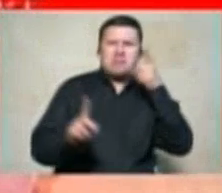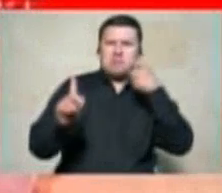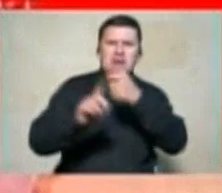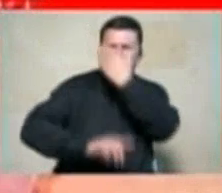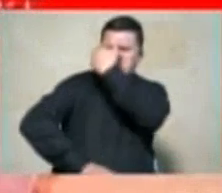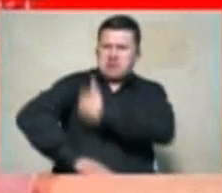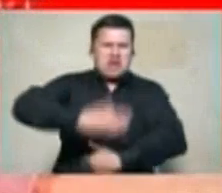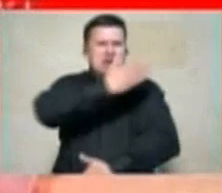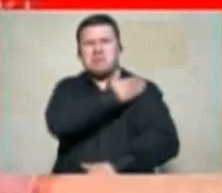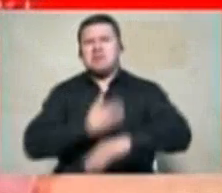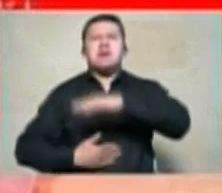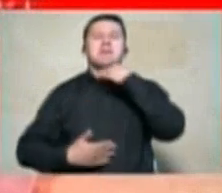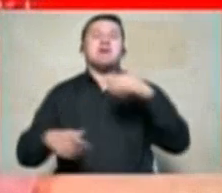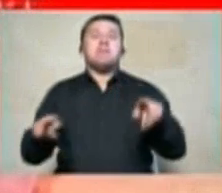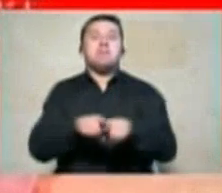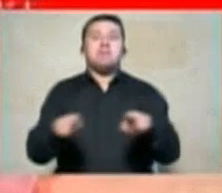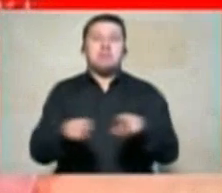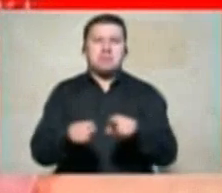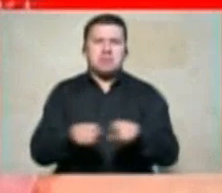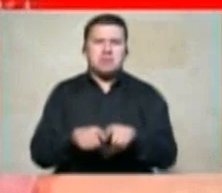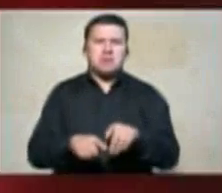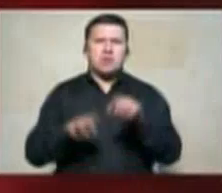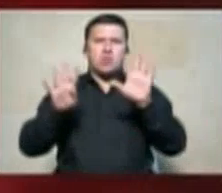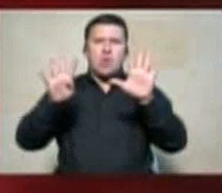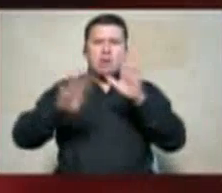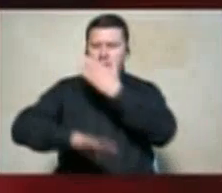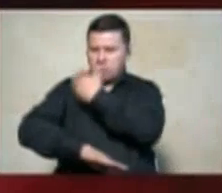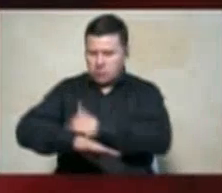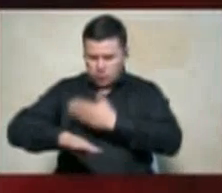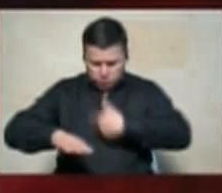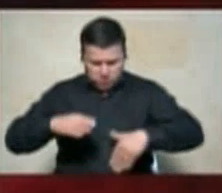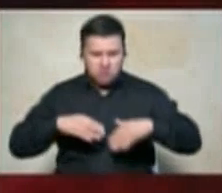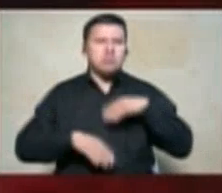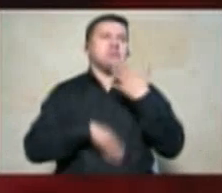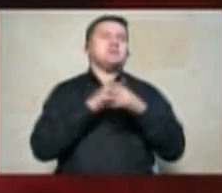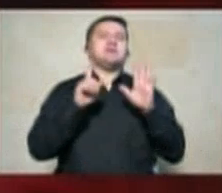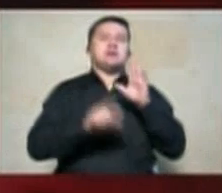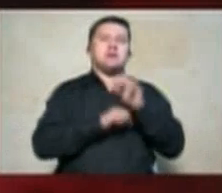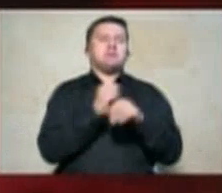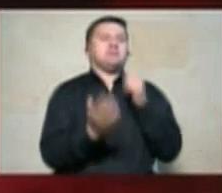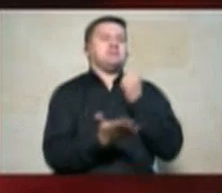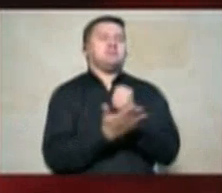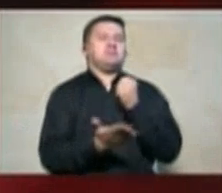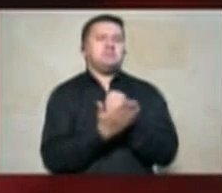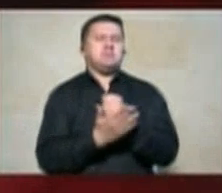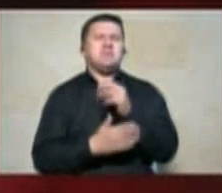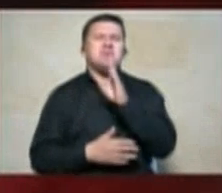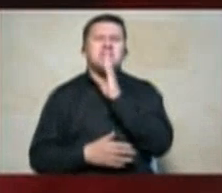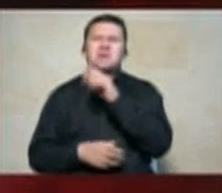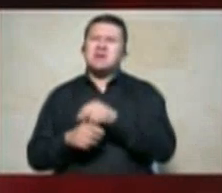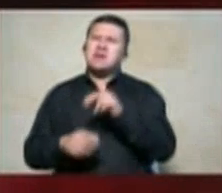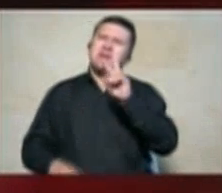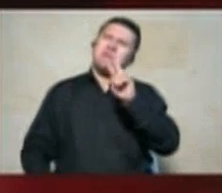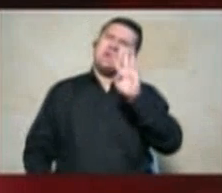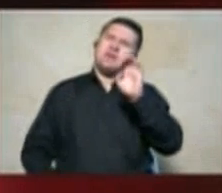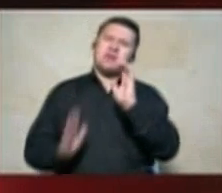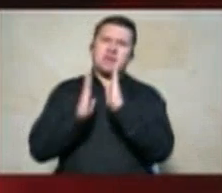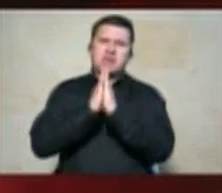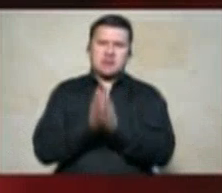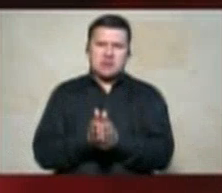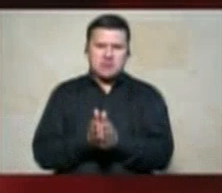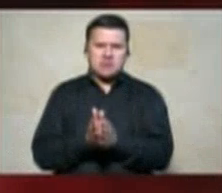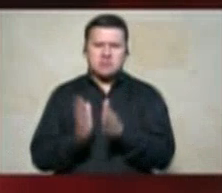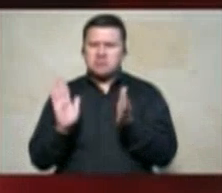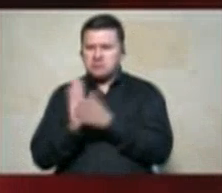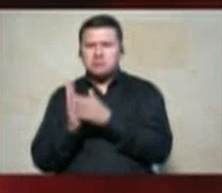6 años después, la notaría de Aracataca y un 29 de diciembre cedió el predio a terceros. Aunque la viuda pidió medidas cautelares en 2009, el personero